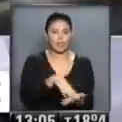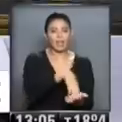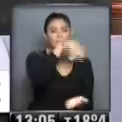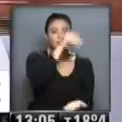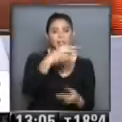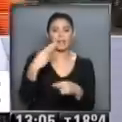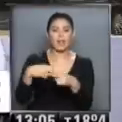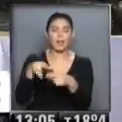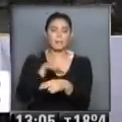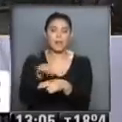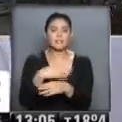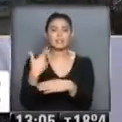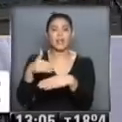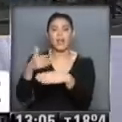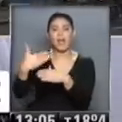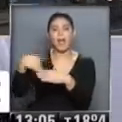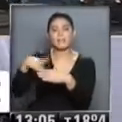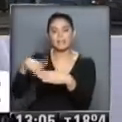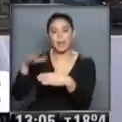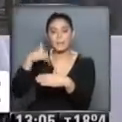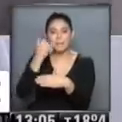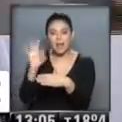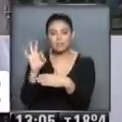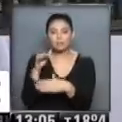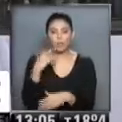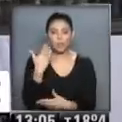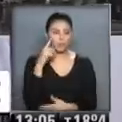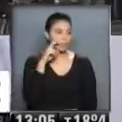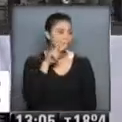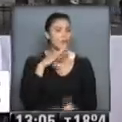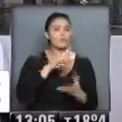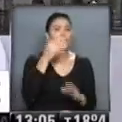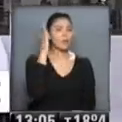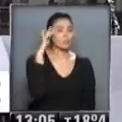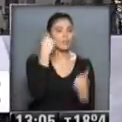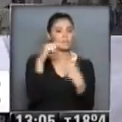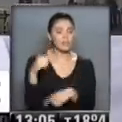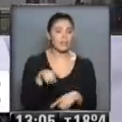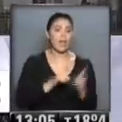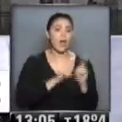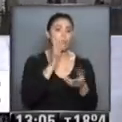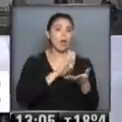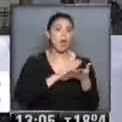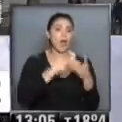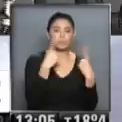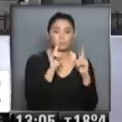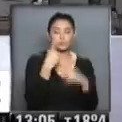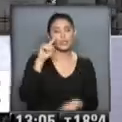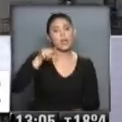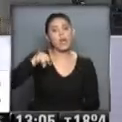en Diagonal Sur, en Avenida de Mayo, y la oportunidad de ver distintas manifestaciones culturales, algunas musicales, otras que tienen que ver con